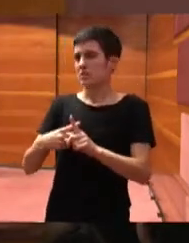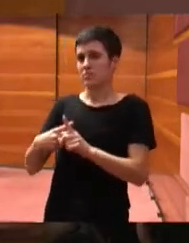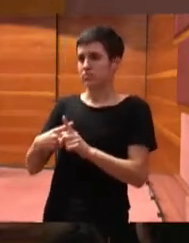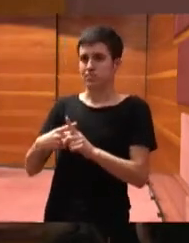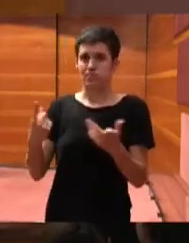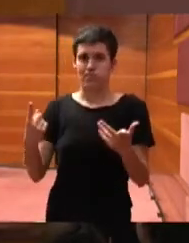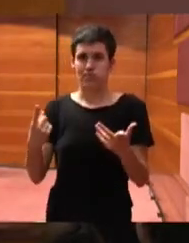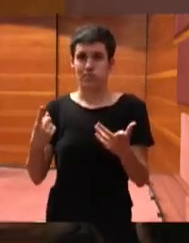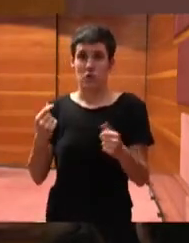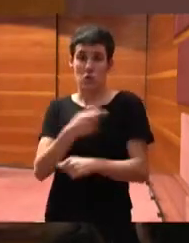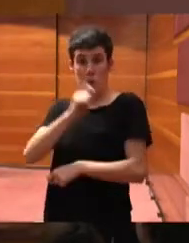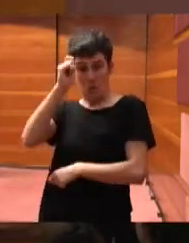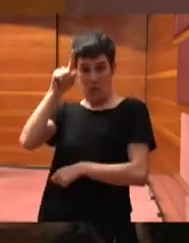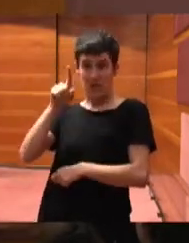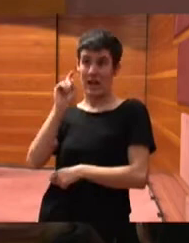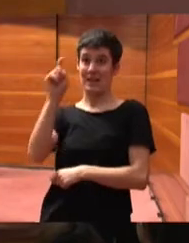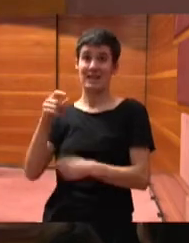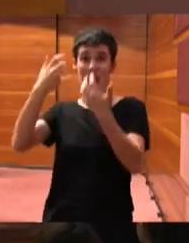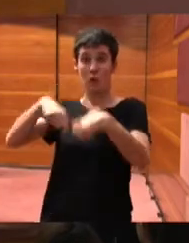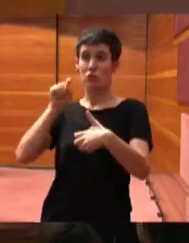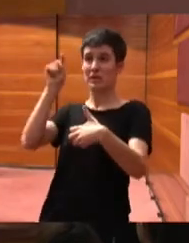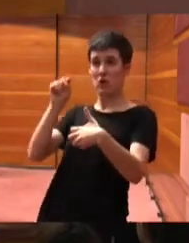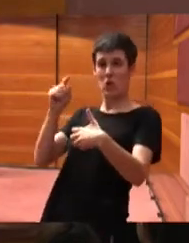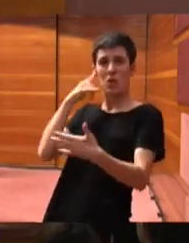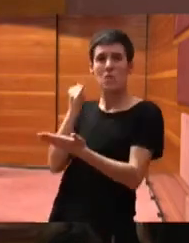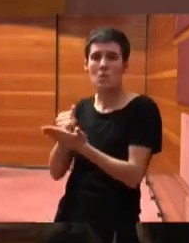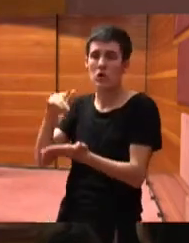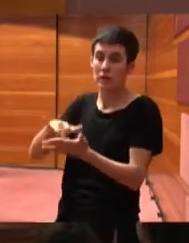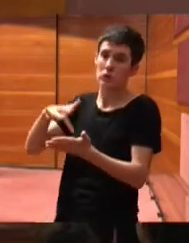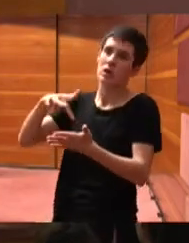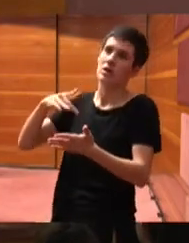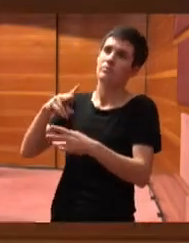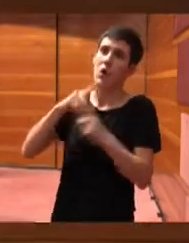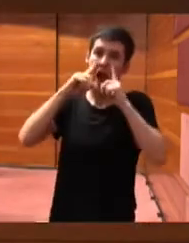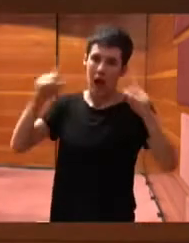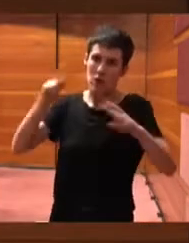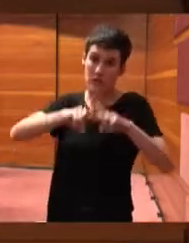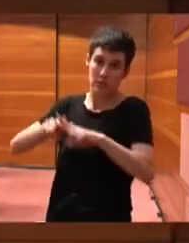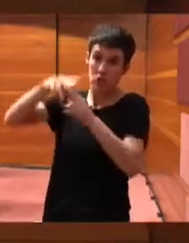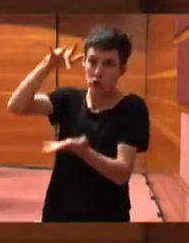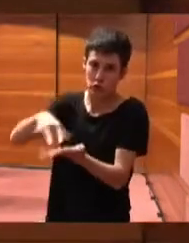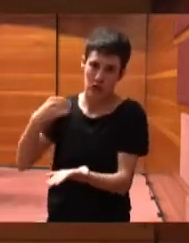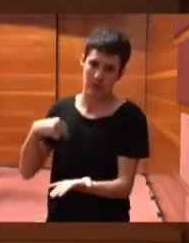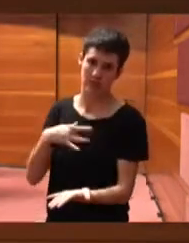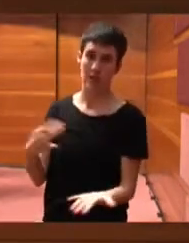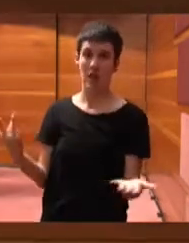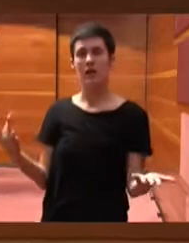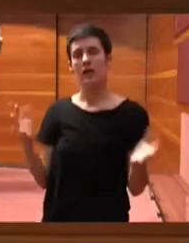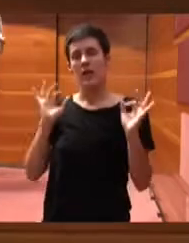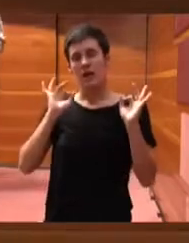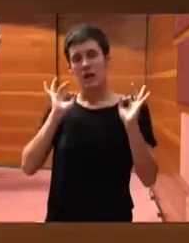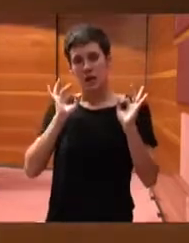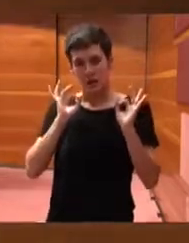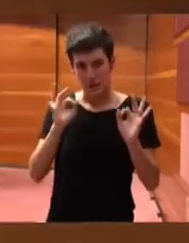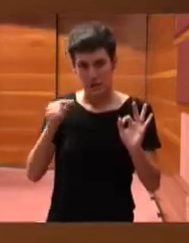portero automático le dio porque ese día probaban el portero automático a ver si funcionaba, que era la revisión anual, ¿vale? Eso es lo